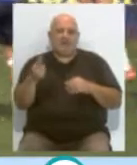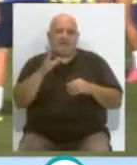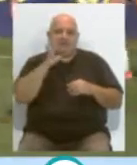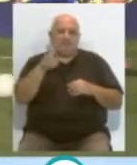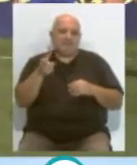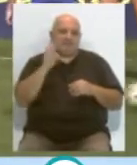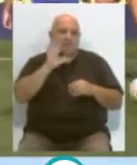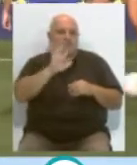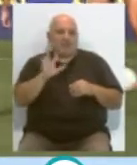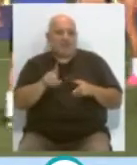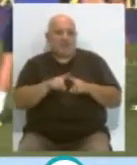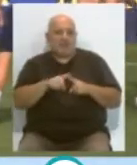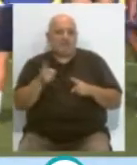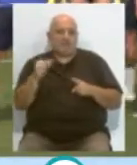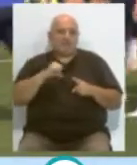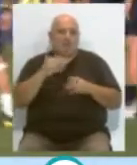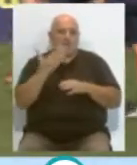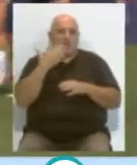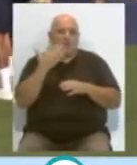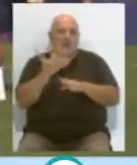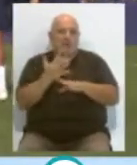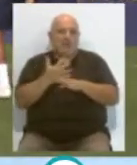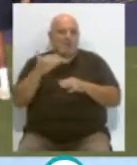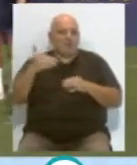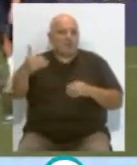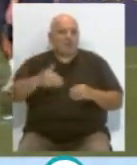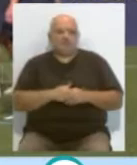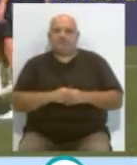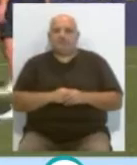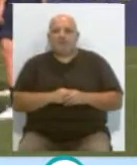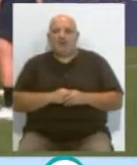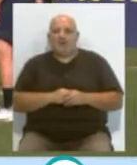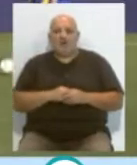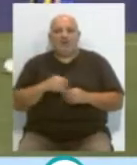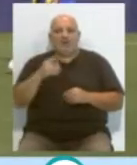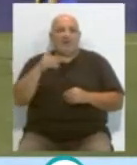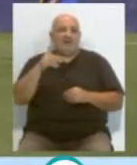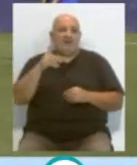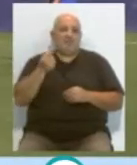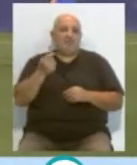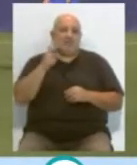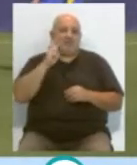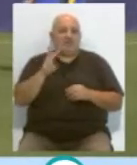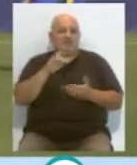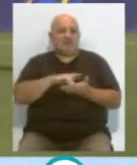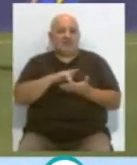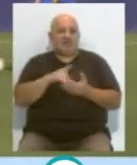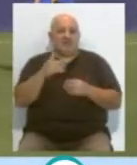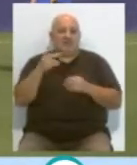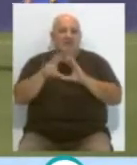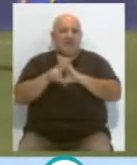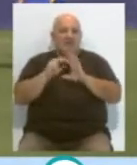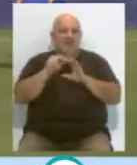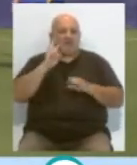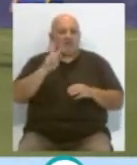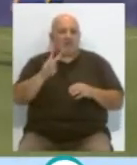bueno, que parece ser que tiene un jugador con futuro. Bueno, lo poquito que hemos podido ver por vídeo, pues se le